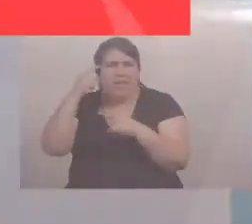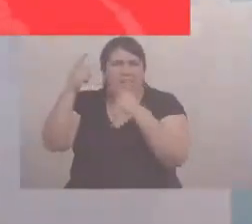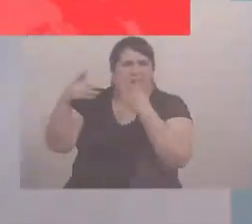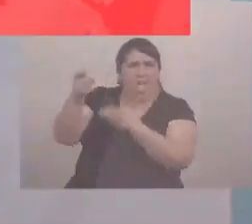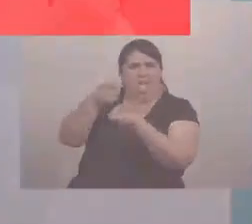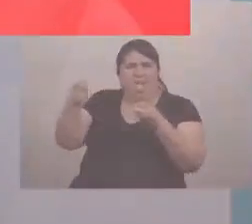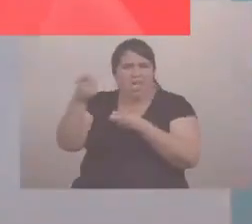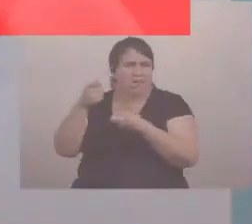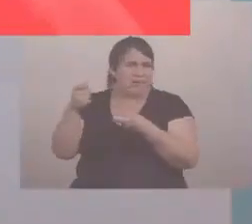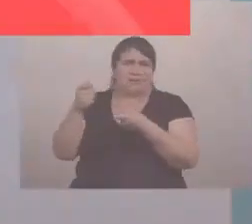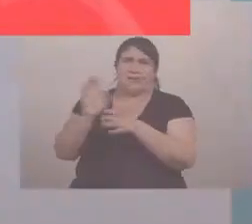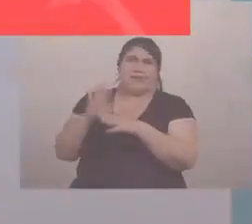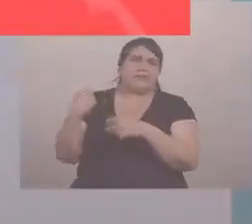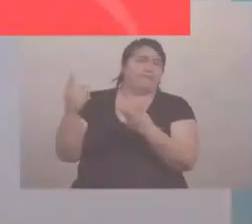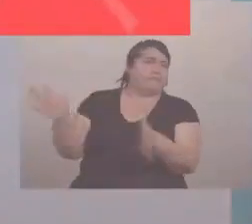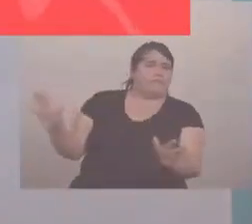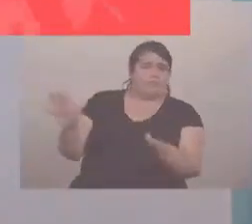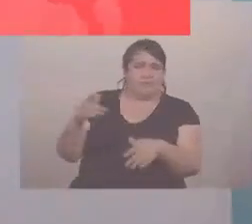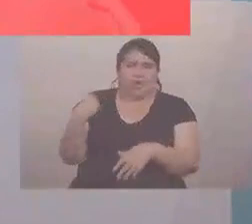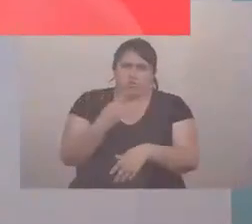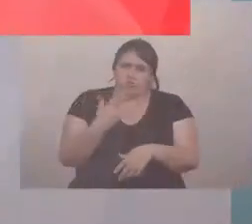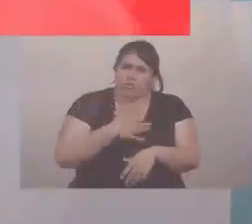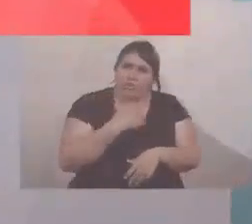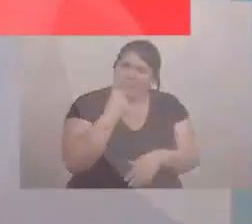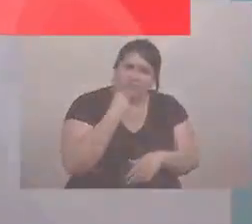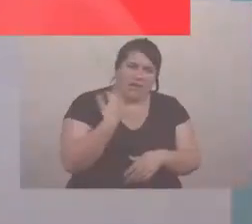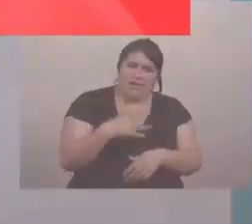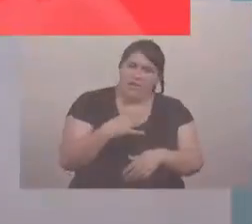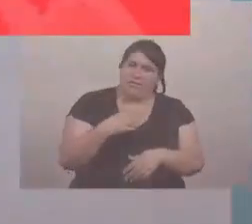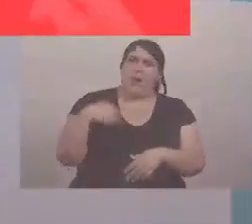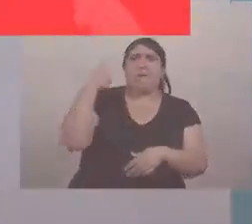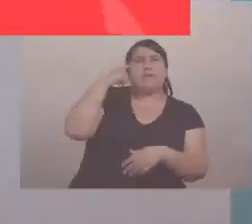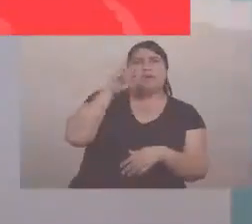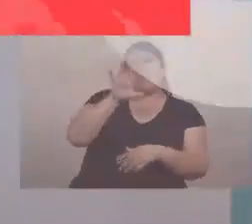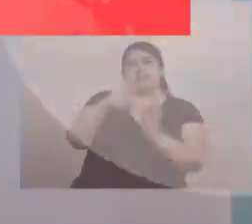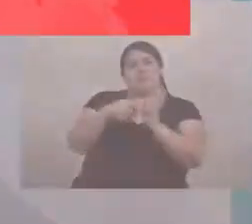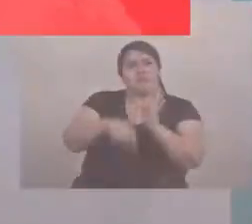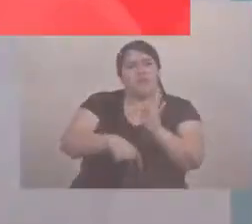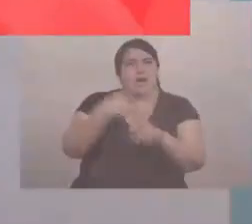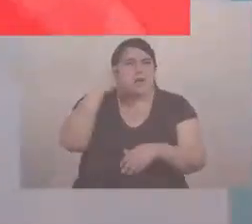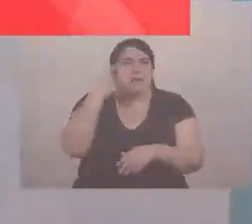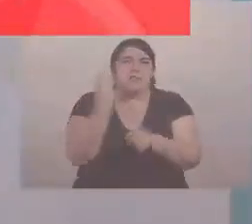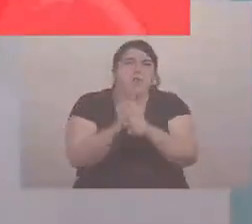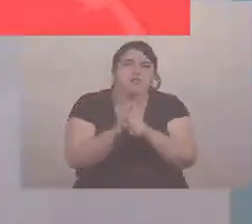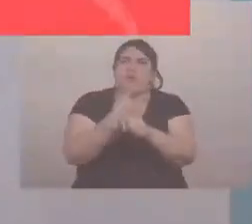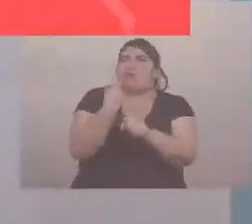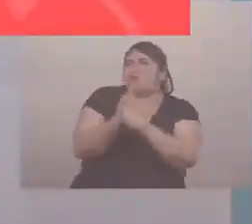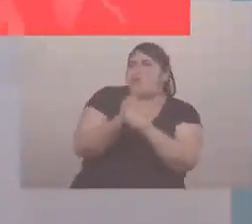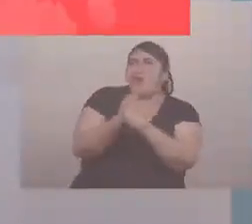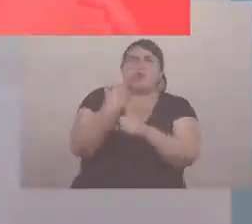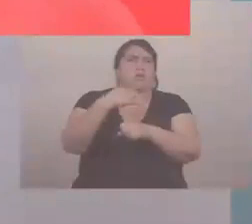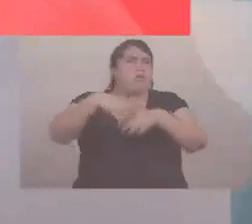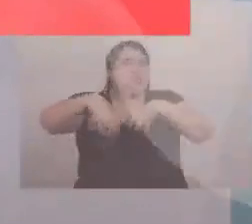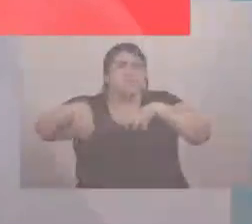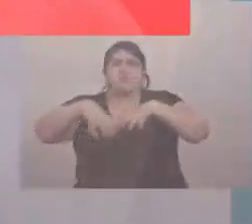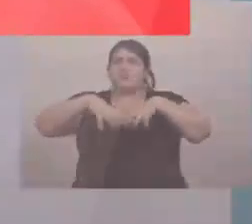que nosotros dejemos de defender lo nuestro que pensemos que la provincia de Buenos Aires es inviable que hay que